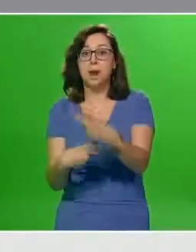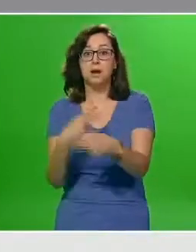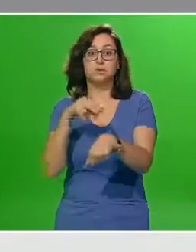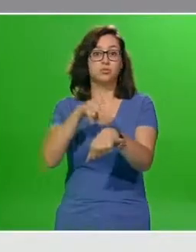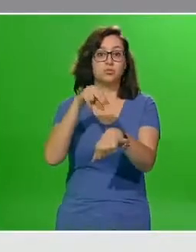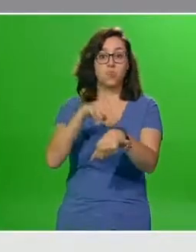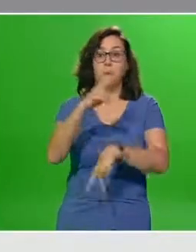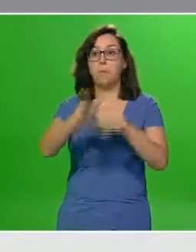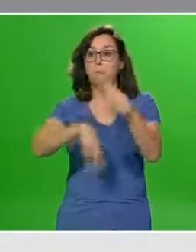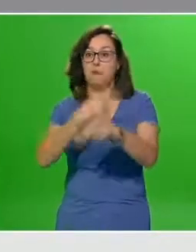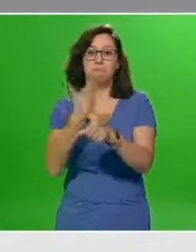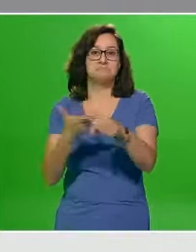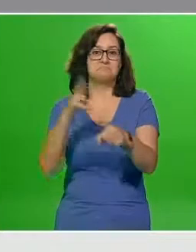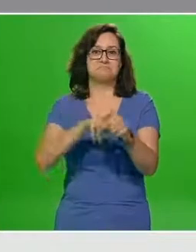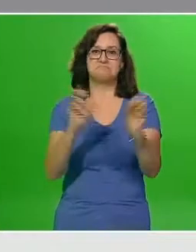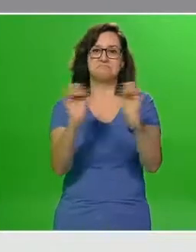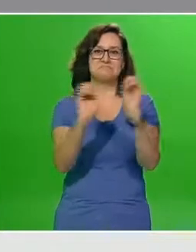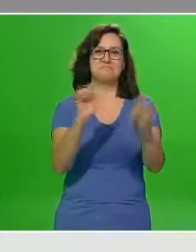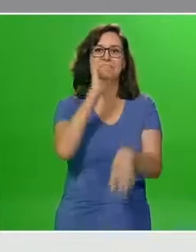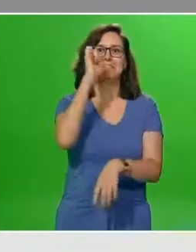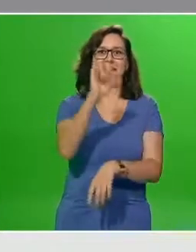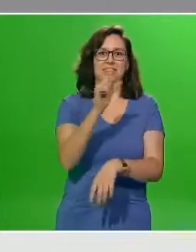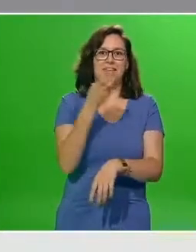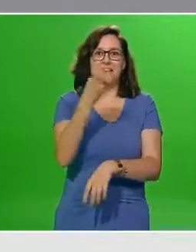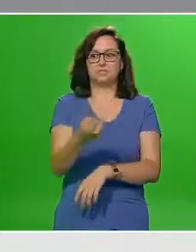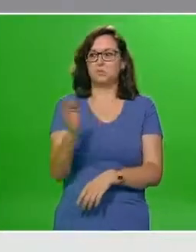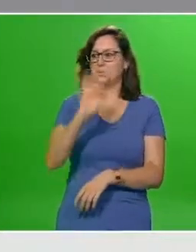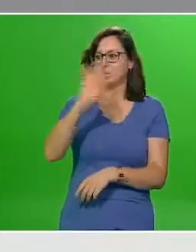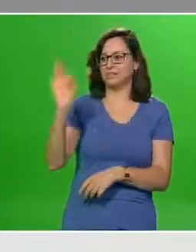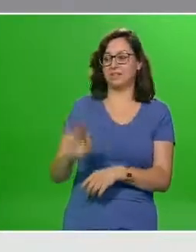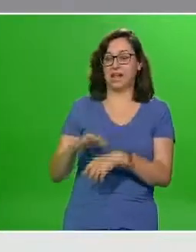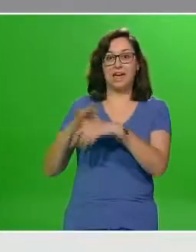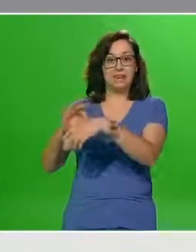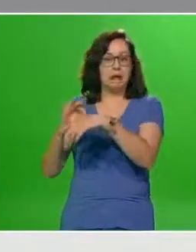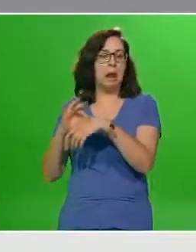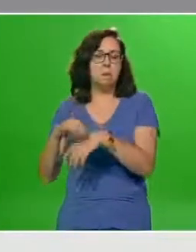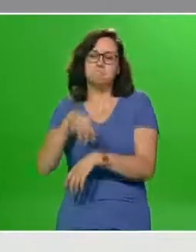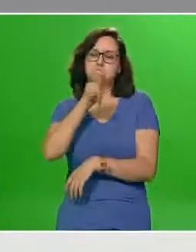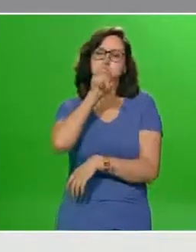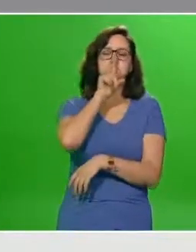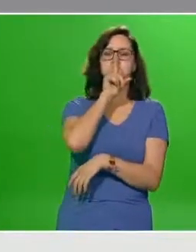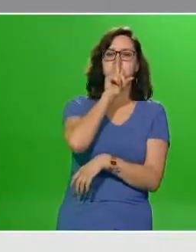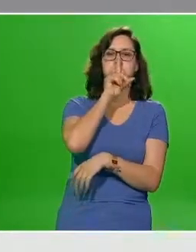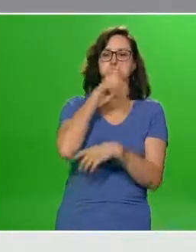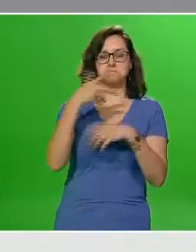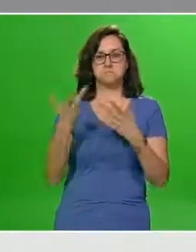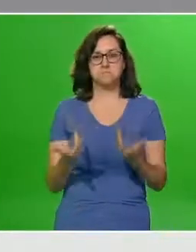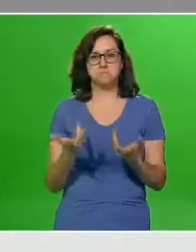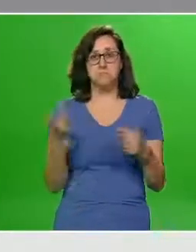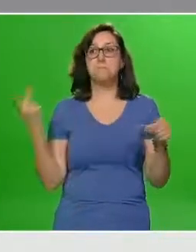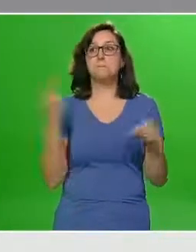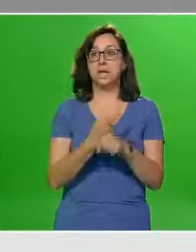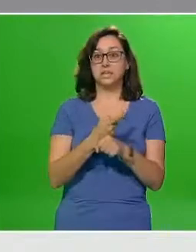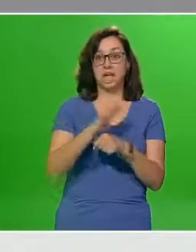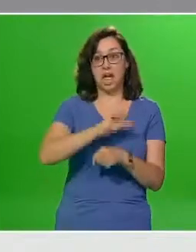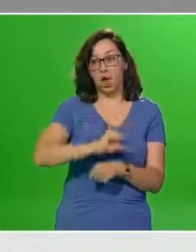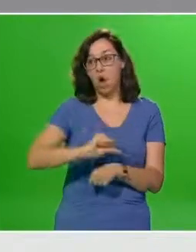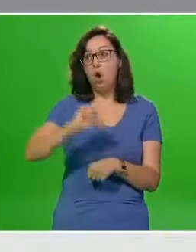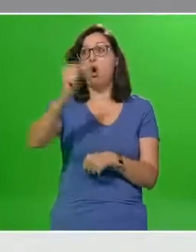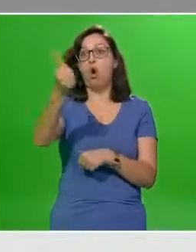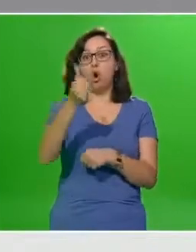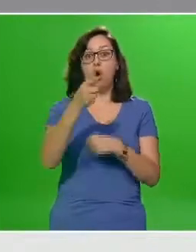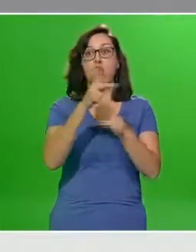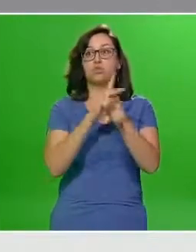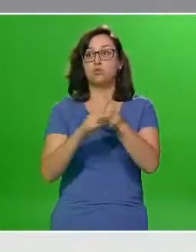salud o aún con asintomáticos. Y por lo tanto, en muchos otros países donde también se consideran